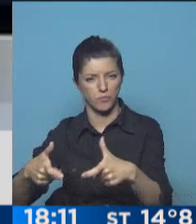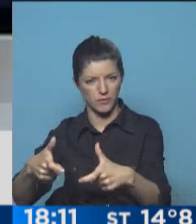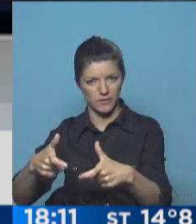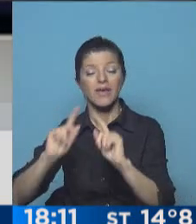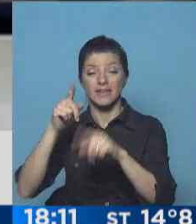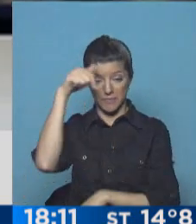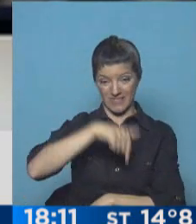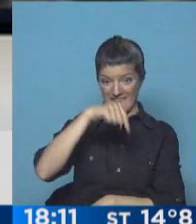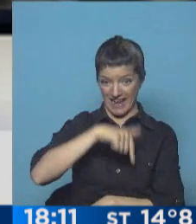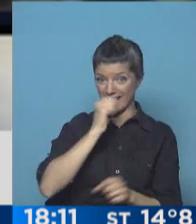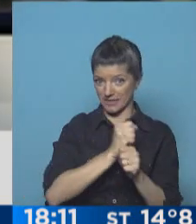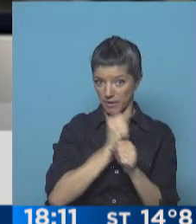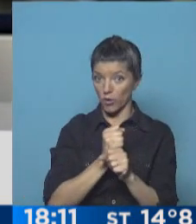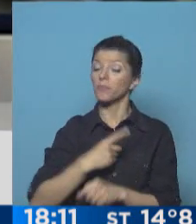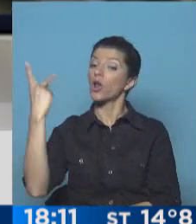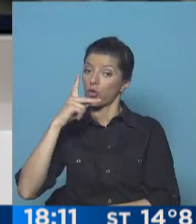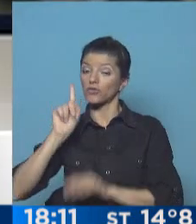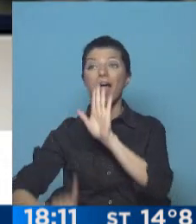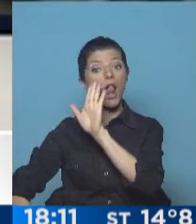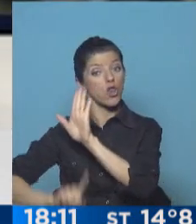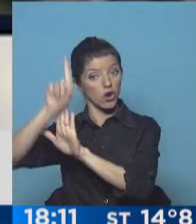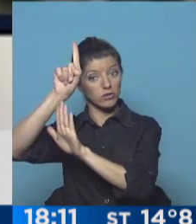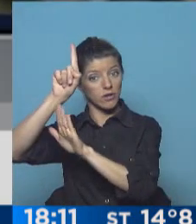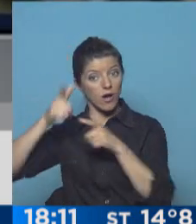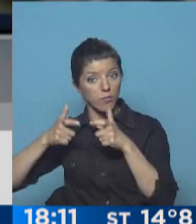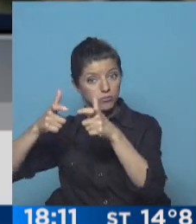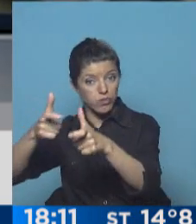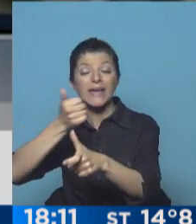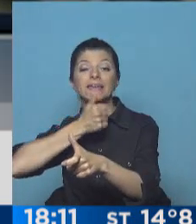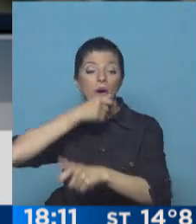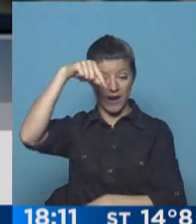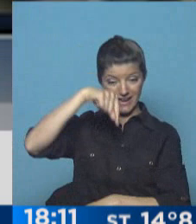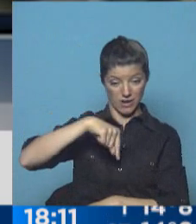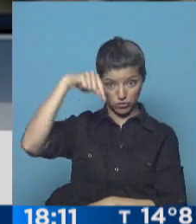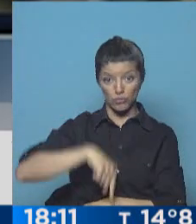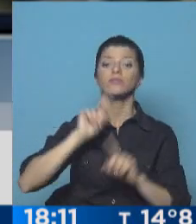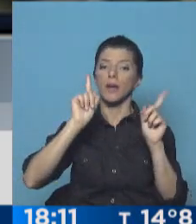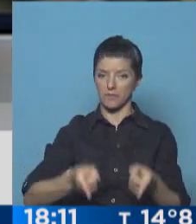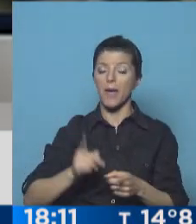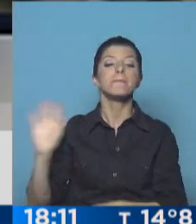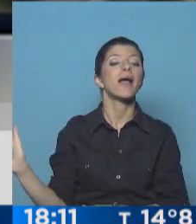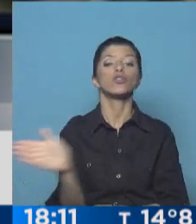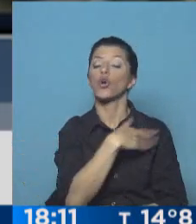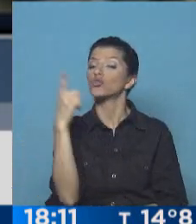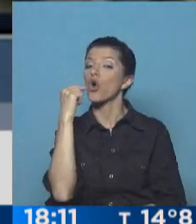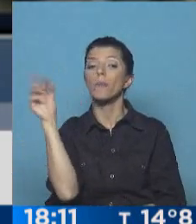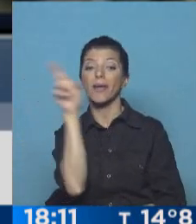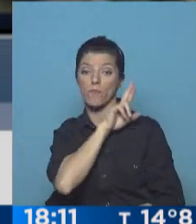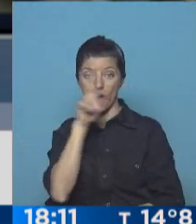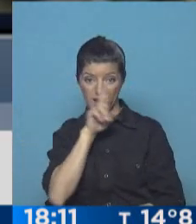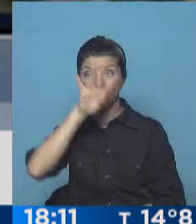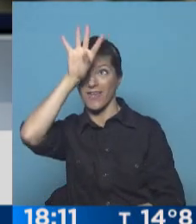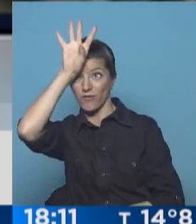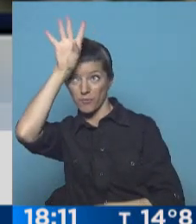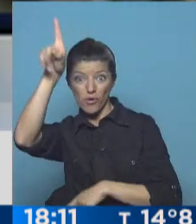aquí de Santa Cruz. En los dos extremos de la patria, acueductos y agua, para todos y todas, desde Formosa hasta